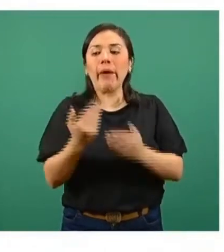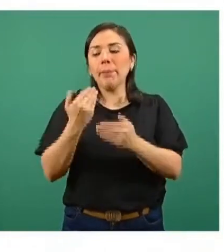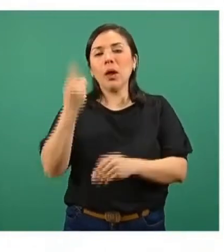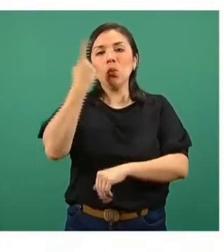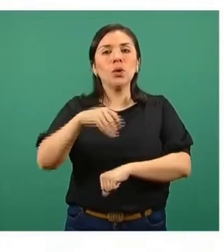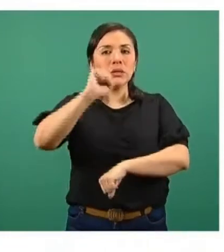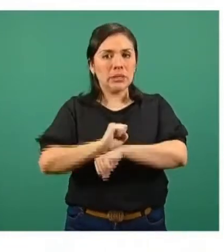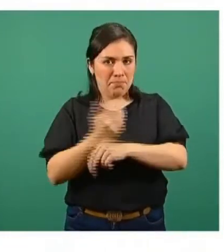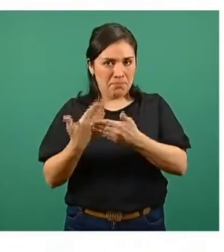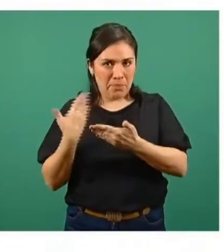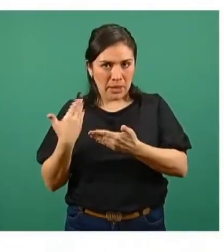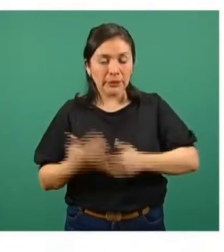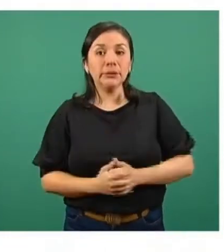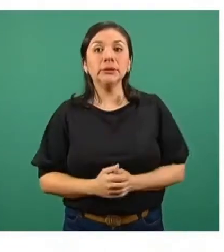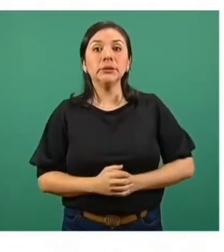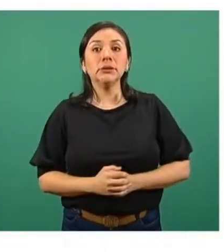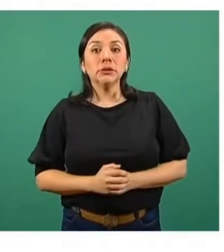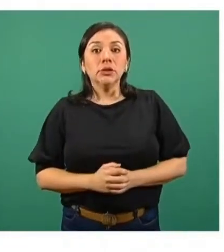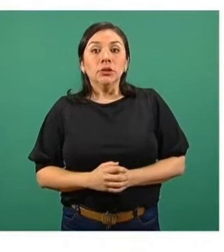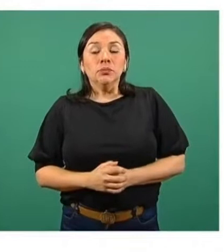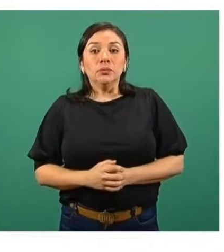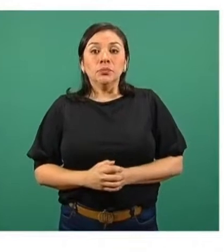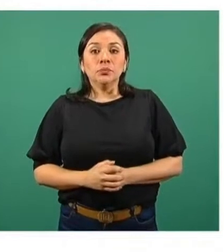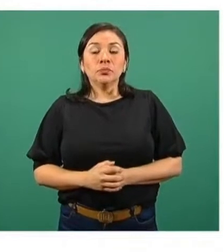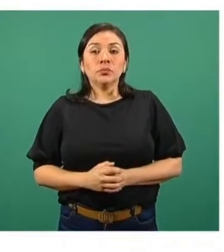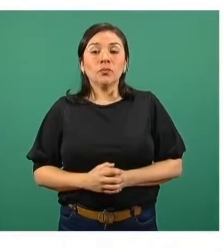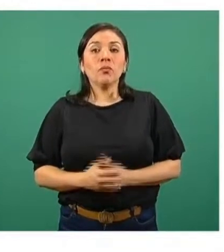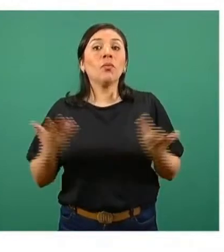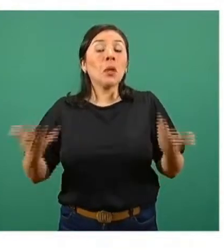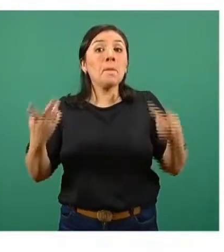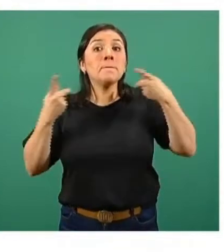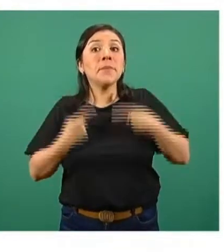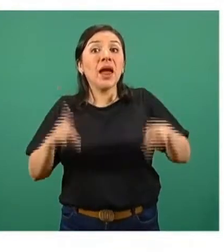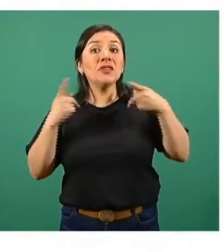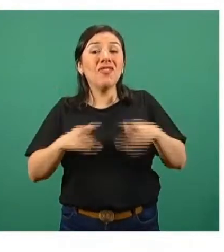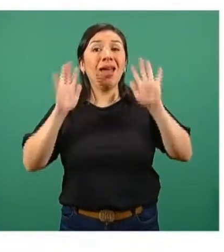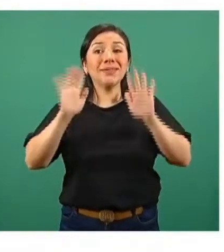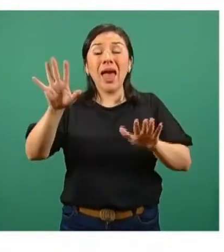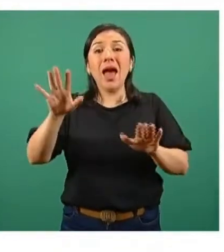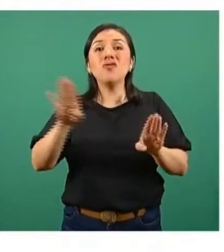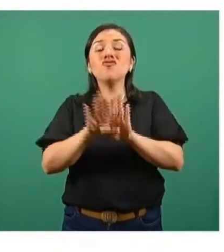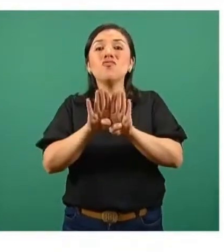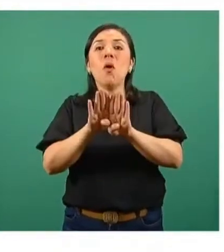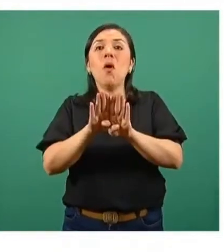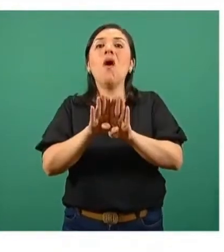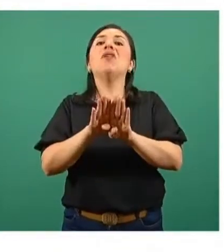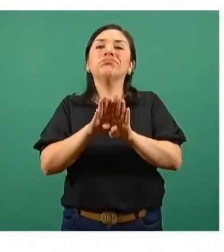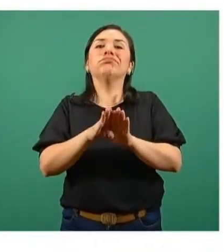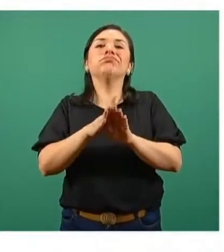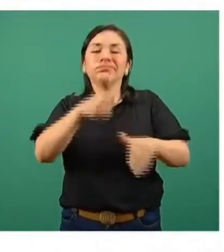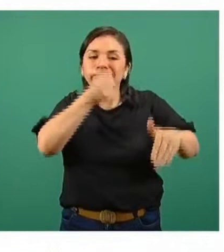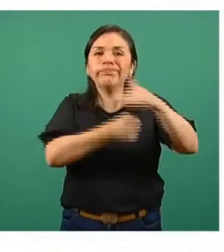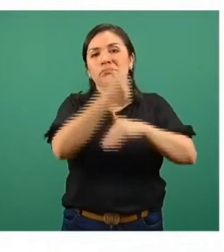semana inmediata anterior. Sobre las personas que han tenido algún contacto con el Sistema Nacional de